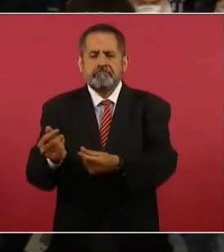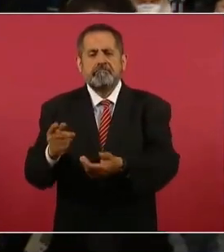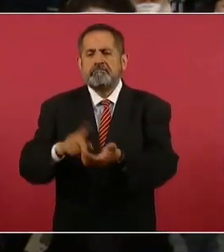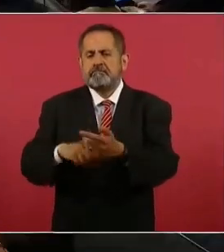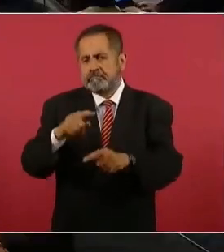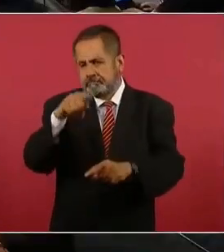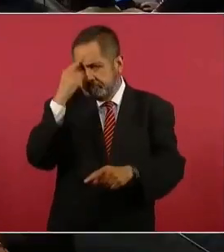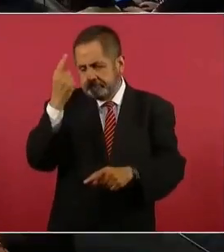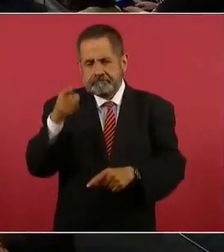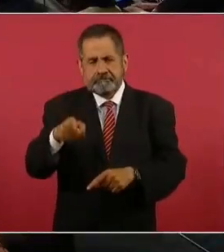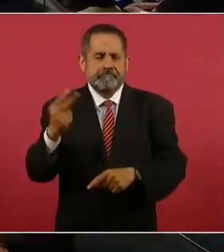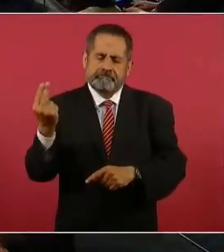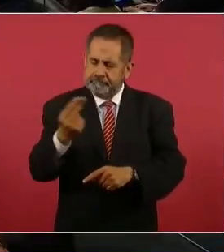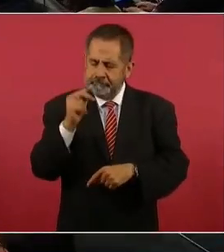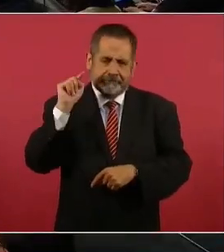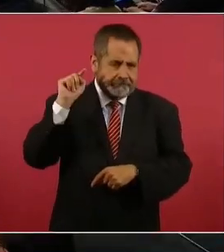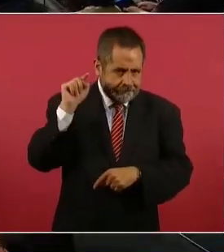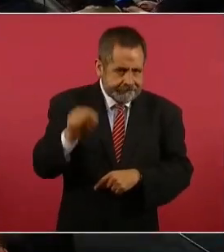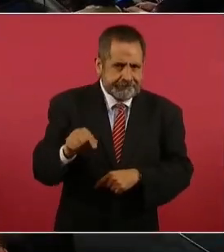tener